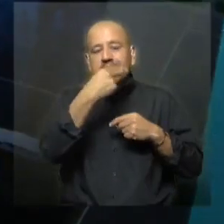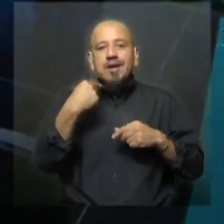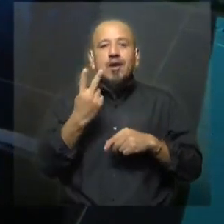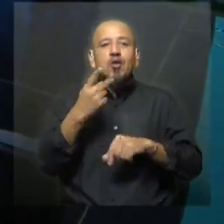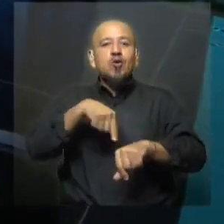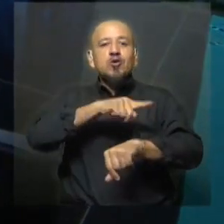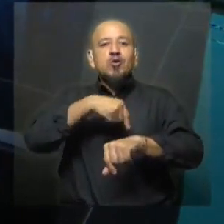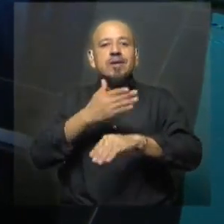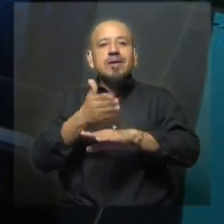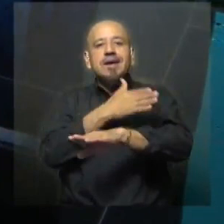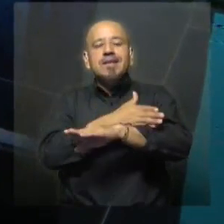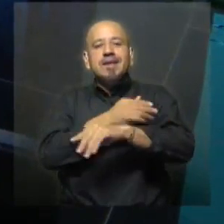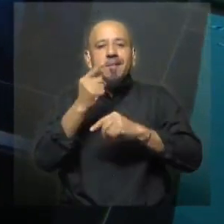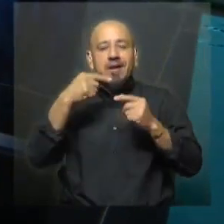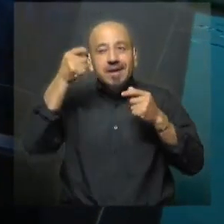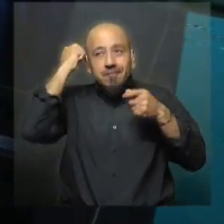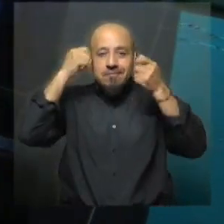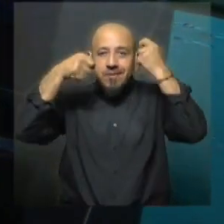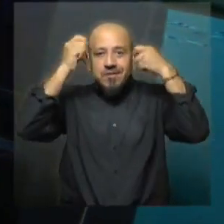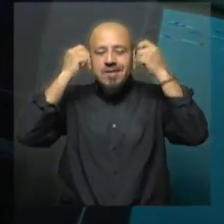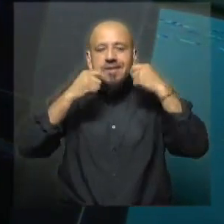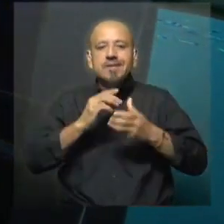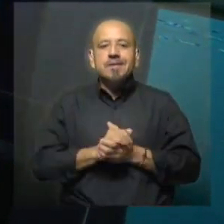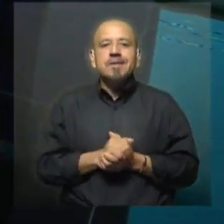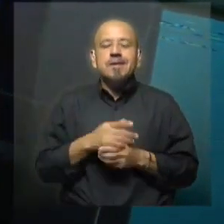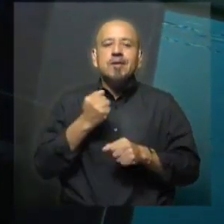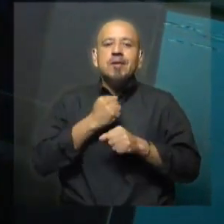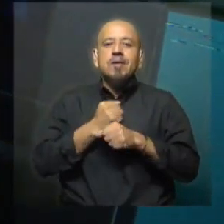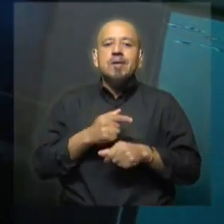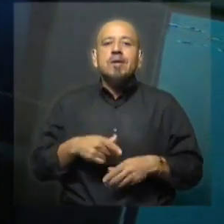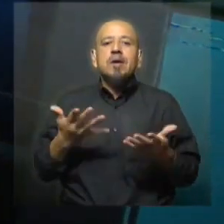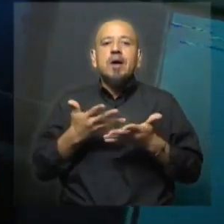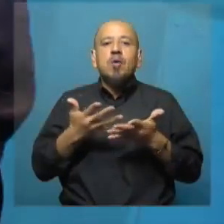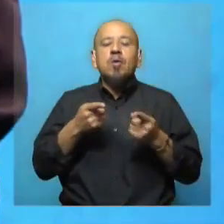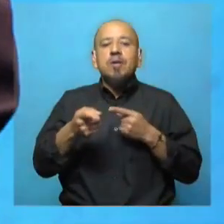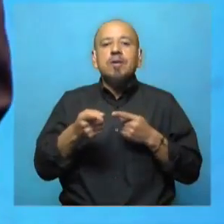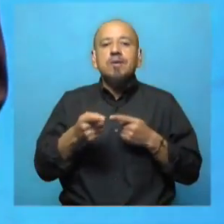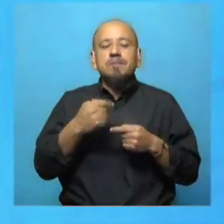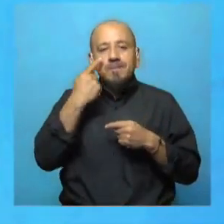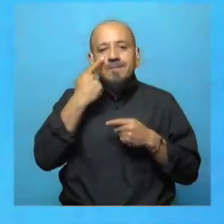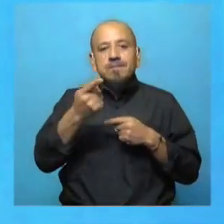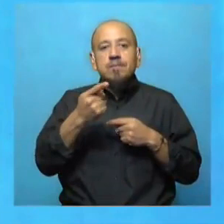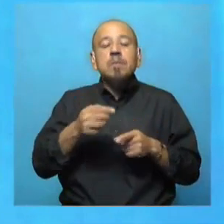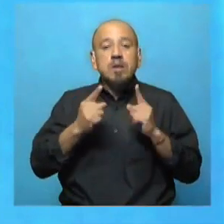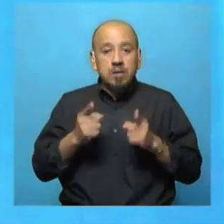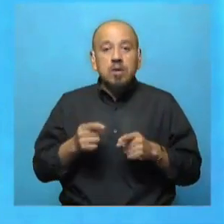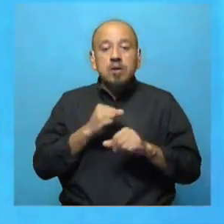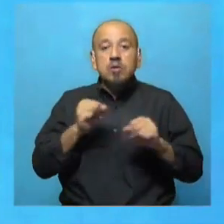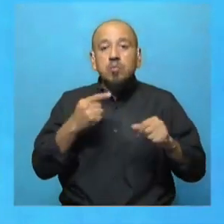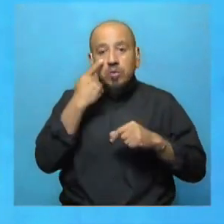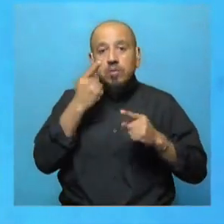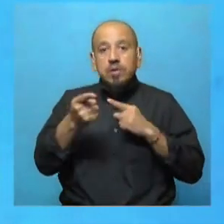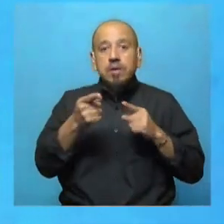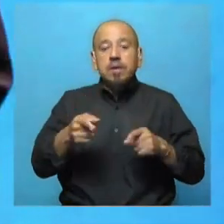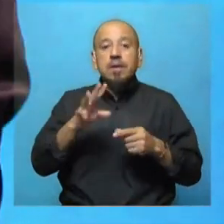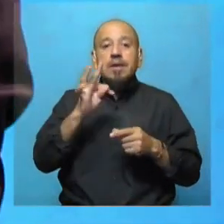horas antes para que me peinaran la peluca este muy linda trabajo de producción importante bueno y ahora en el té disparador vimos algo que también se pudo disfrutar hace poquito